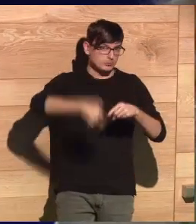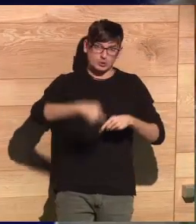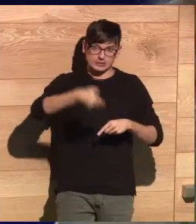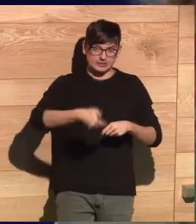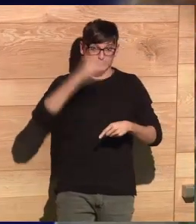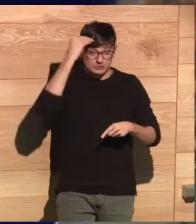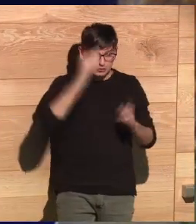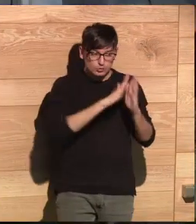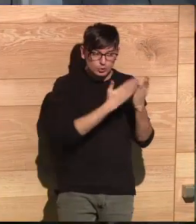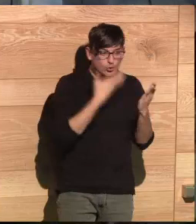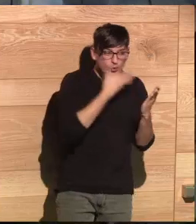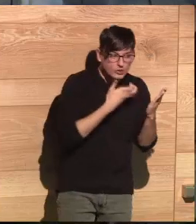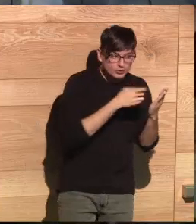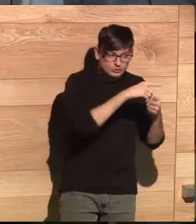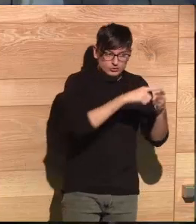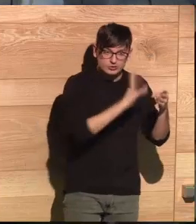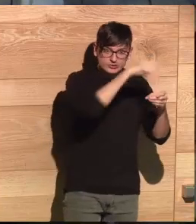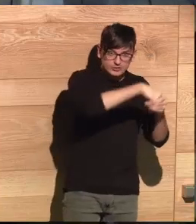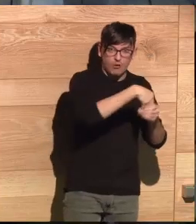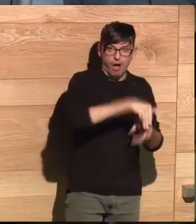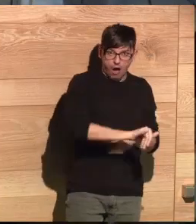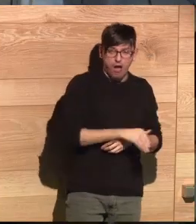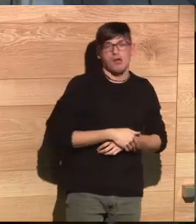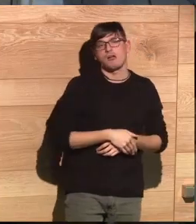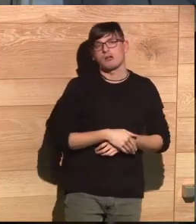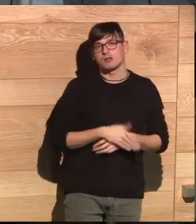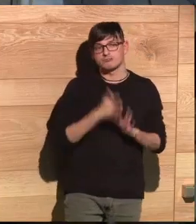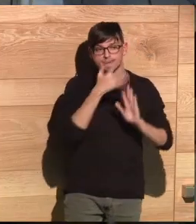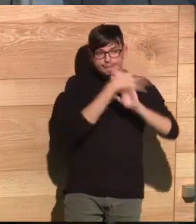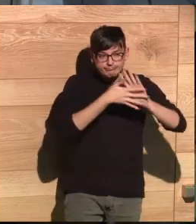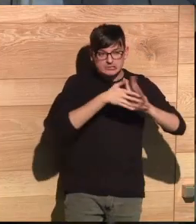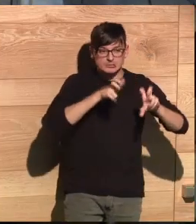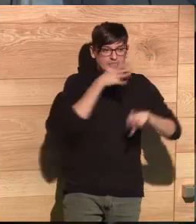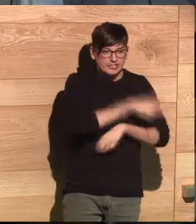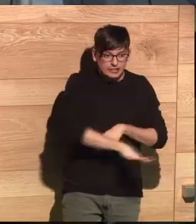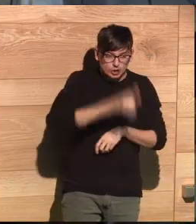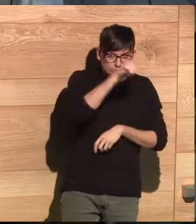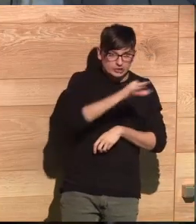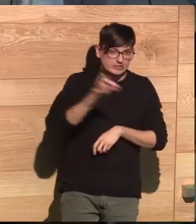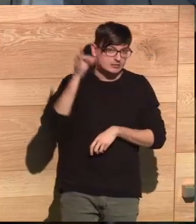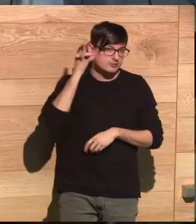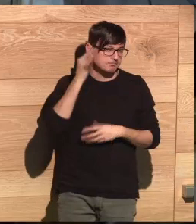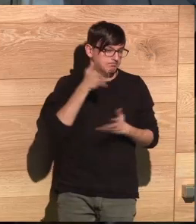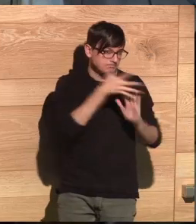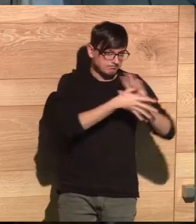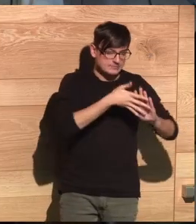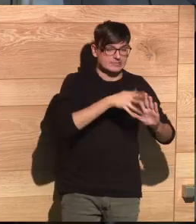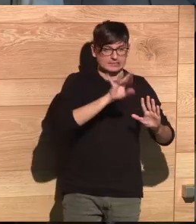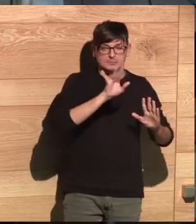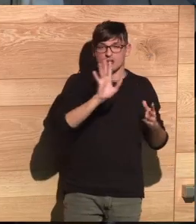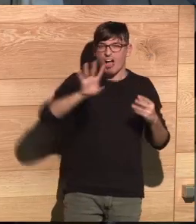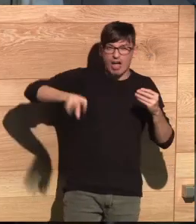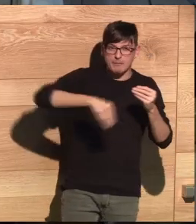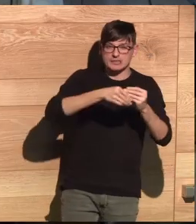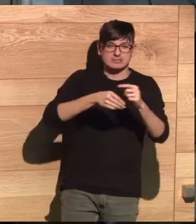estos cuentos se dan. Olaya, hablamos de los niños y hablamos de las niñas, pero ¿qué les diríamos a los padres que